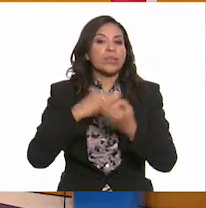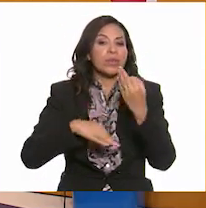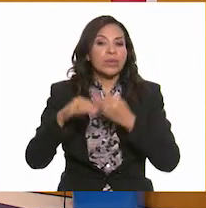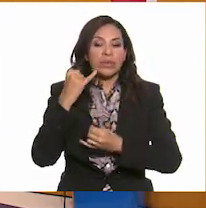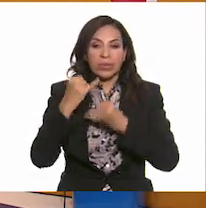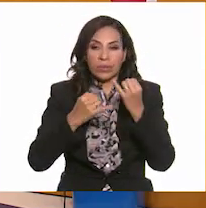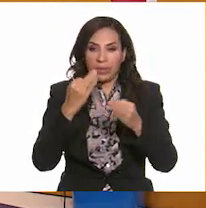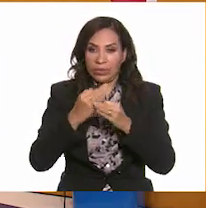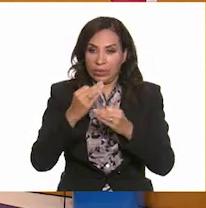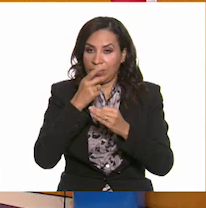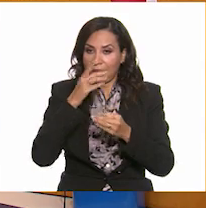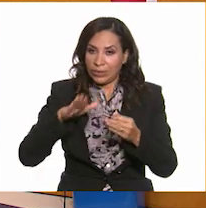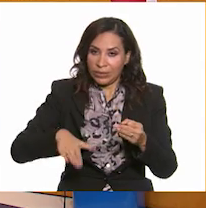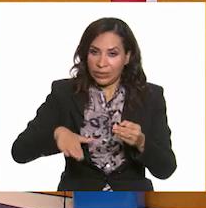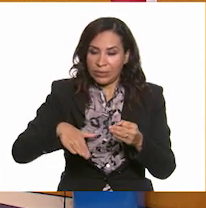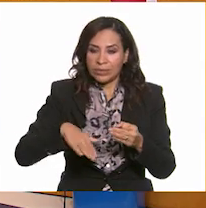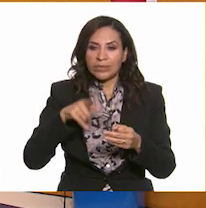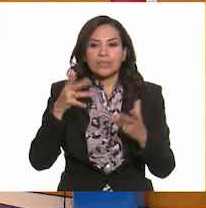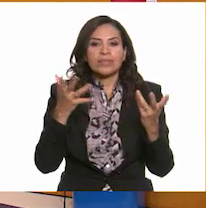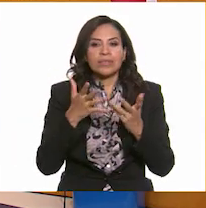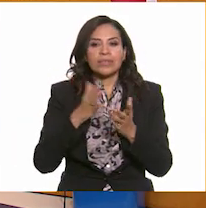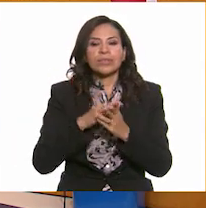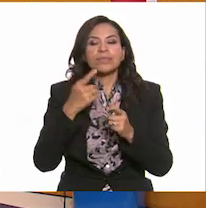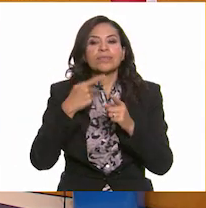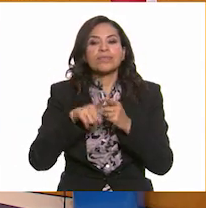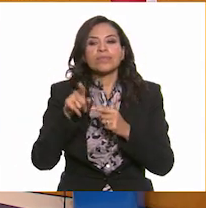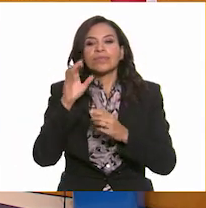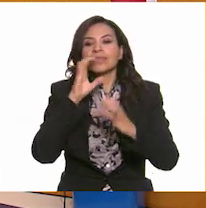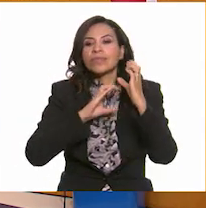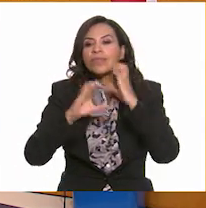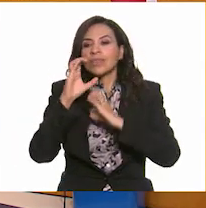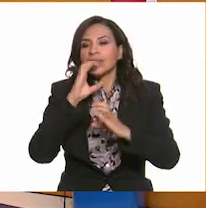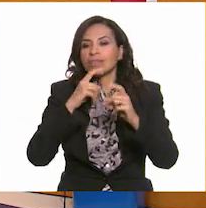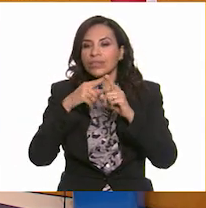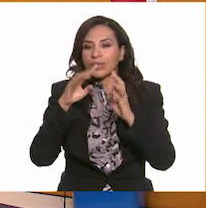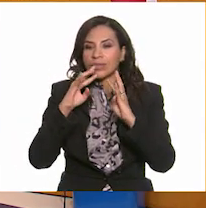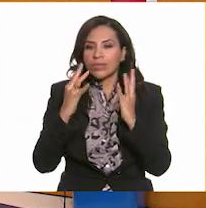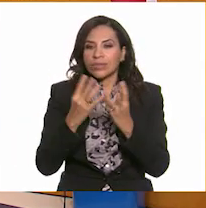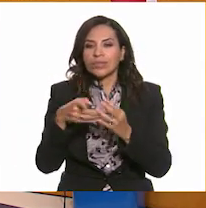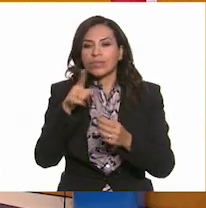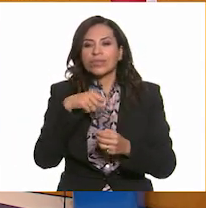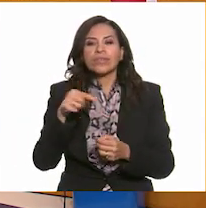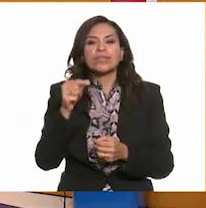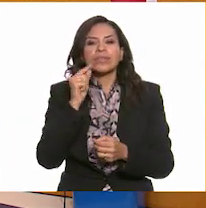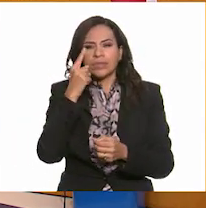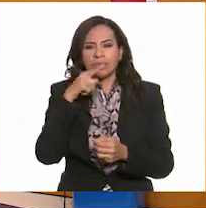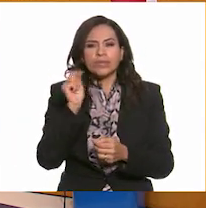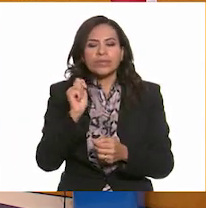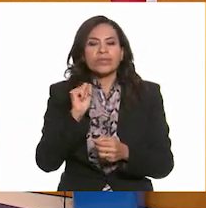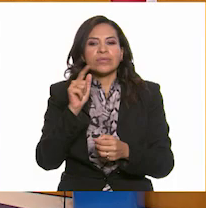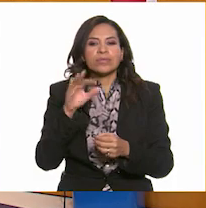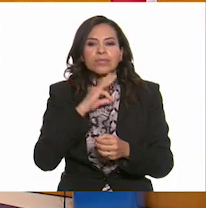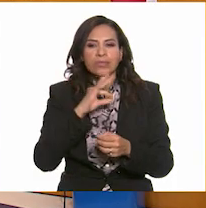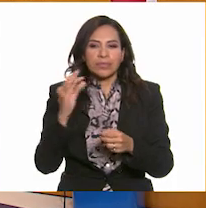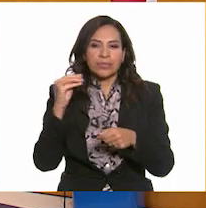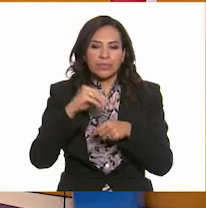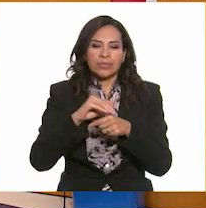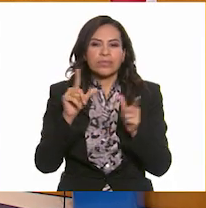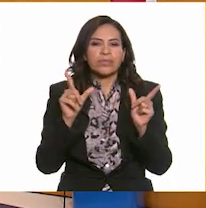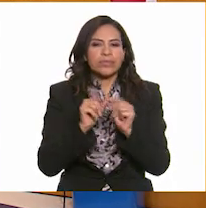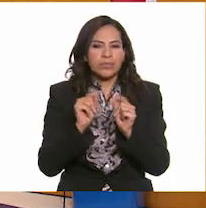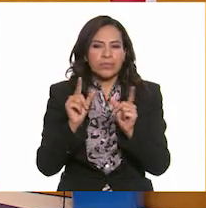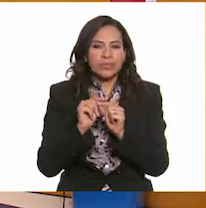esos juegos que acabas de mencionar se hacen a partir de rondas musicales. Las rondas musicales son composiciones